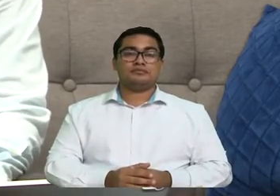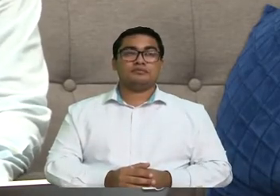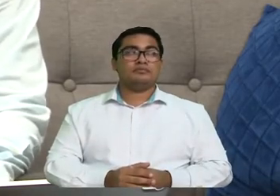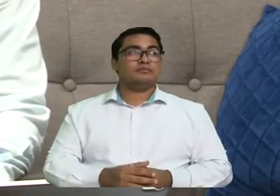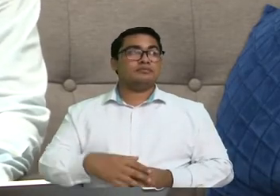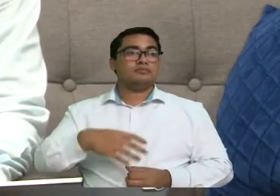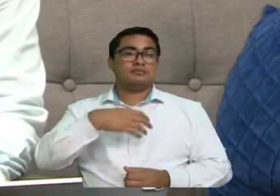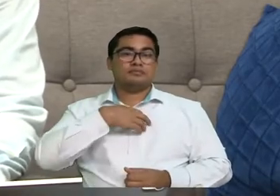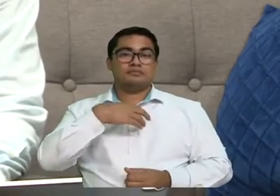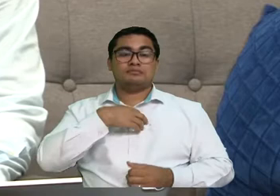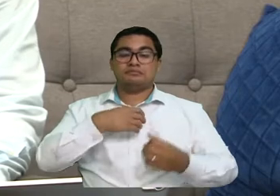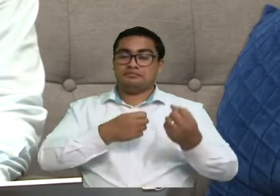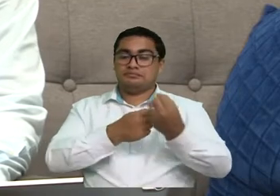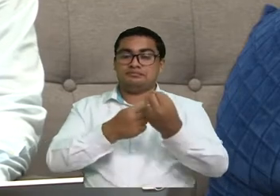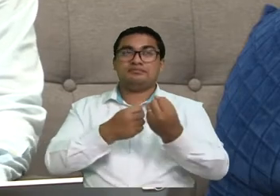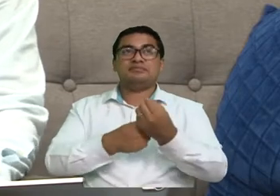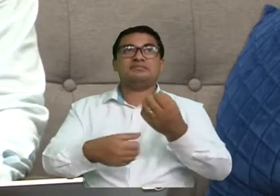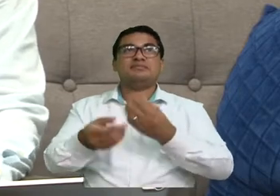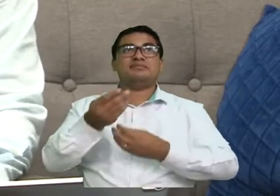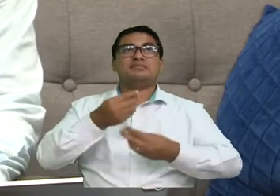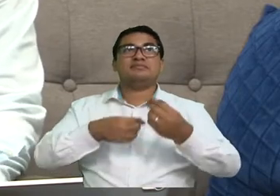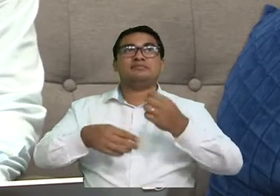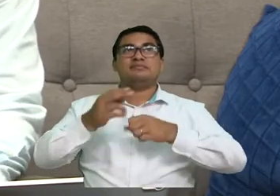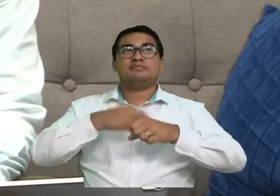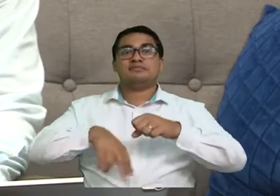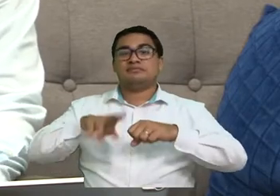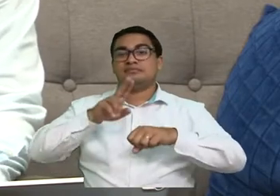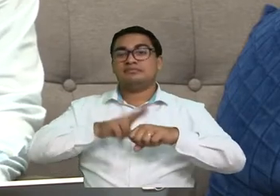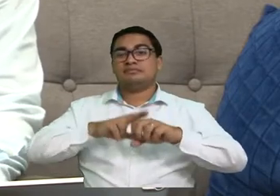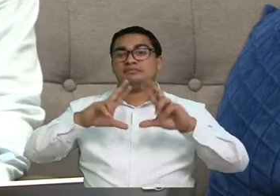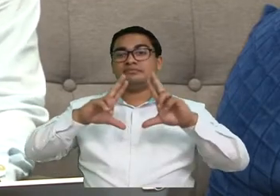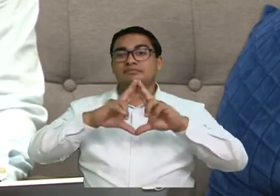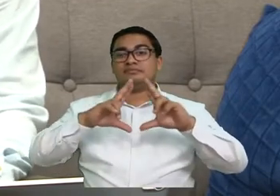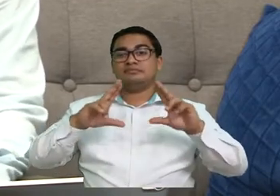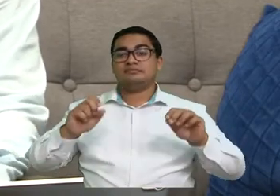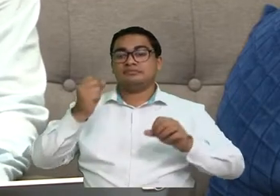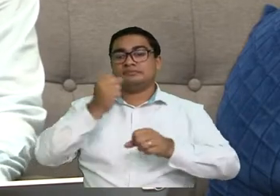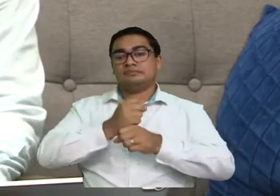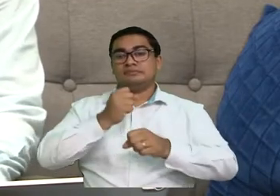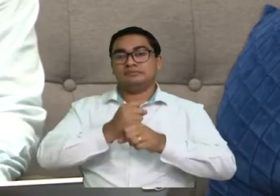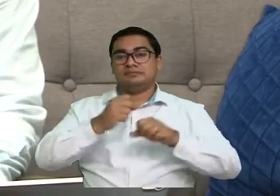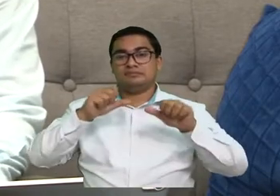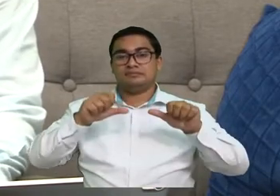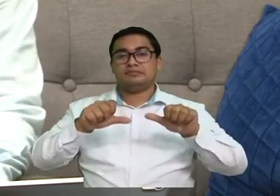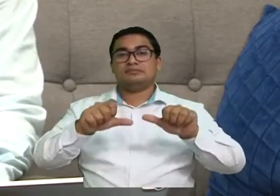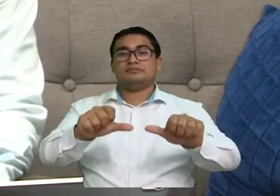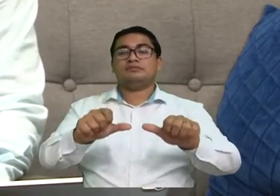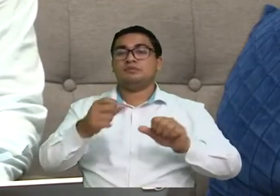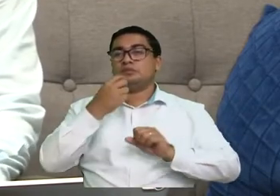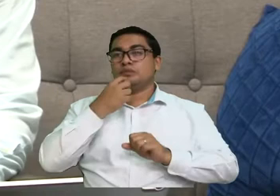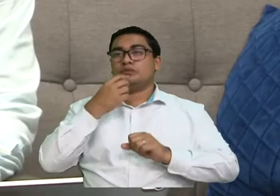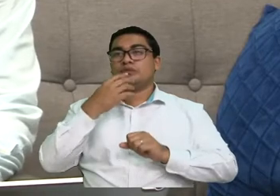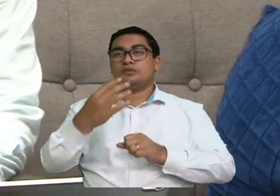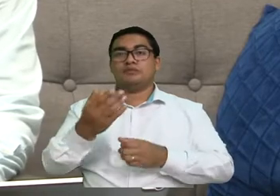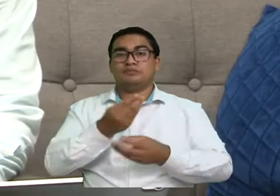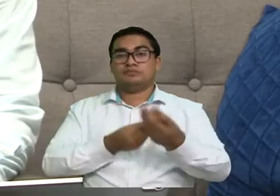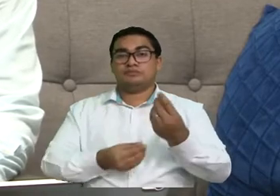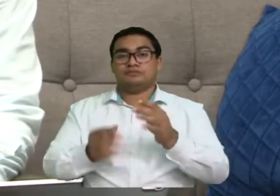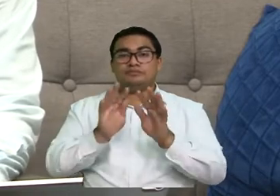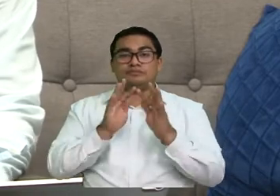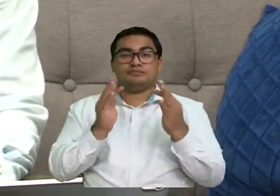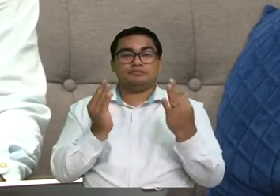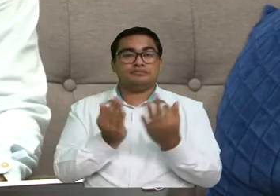aporte a la economía nacional, seguimos trabajando. En el aporte a la economía